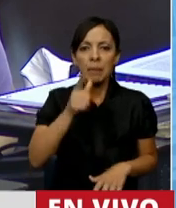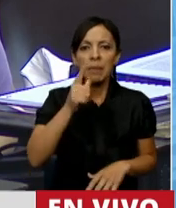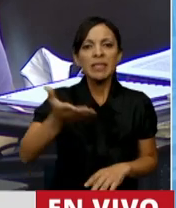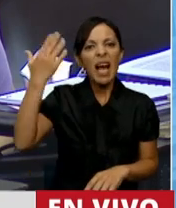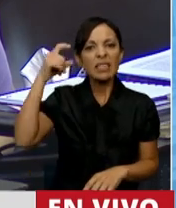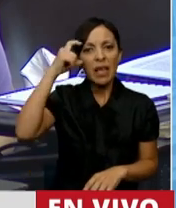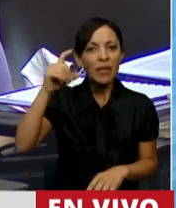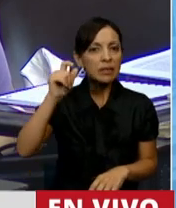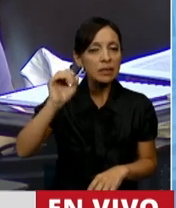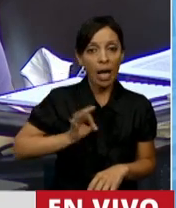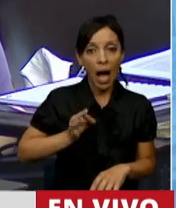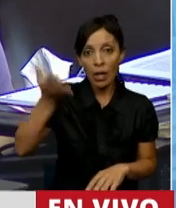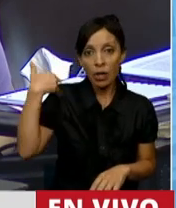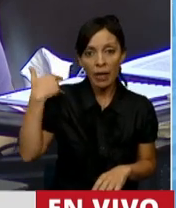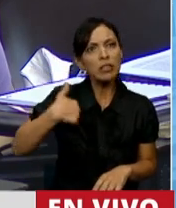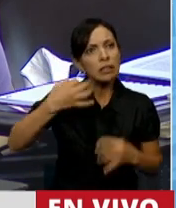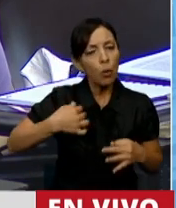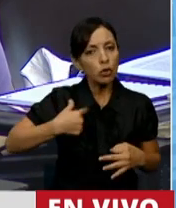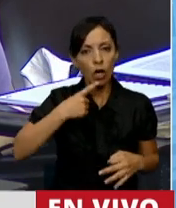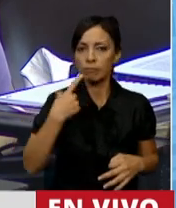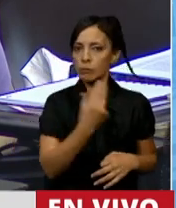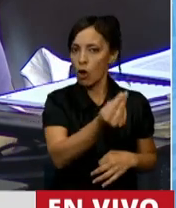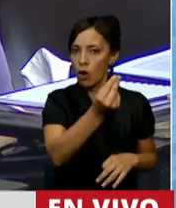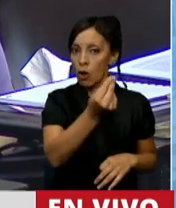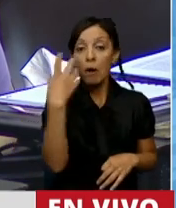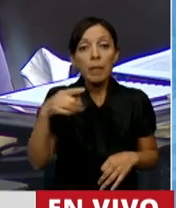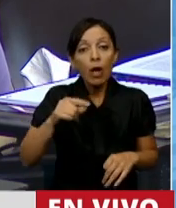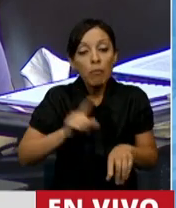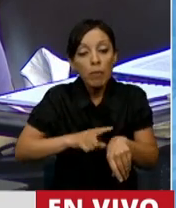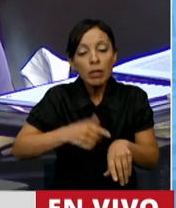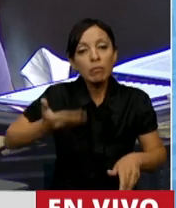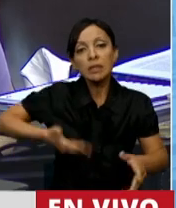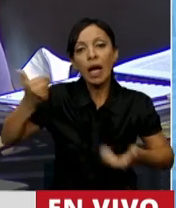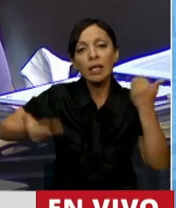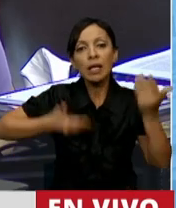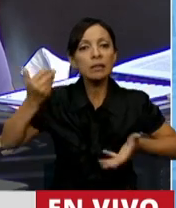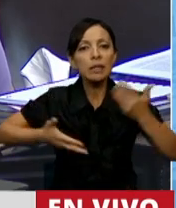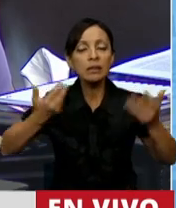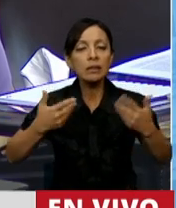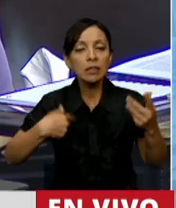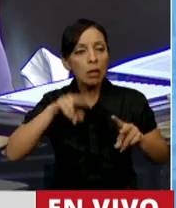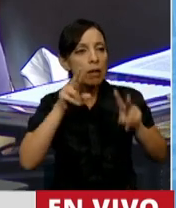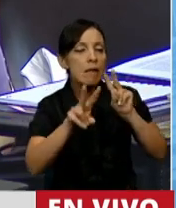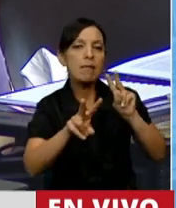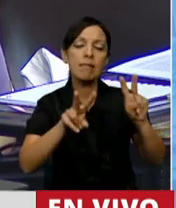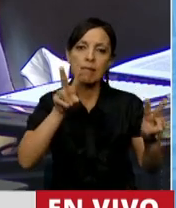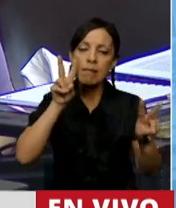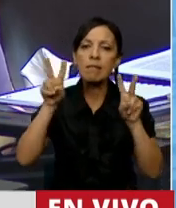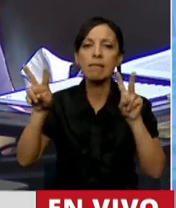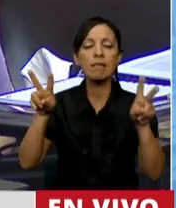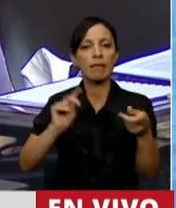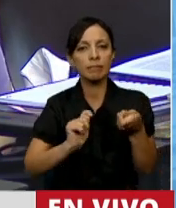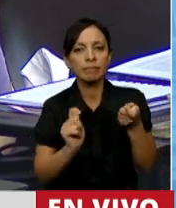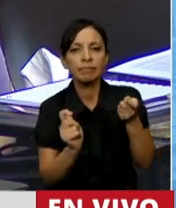atrás yo no hubiese estado votando esta ley pero uno se va de construyendo y va viendo y va cambiando lo